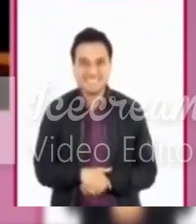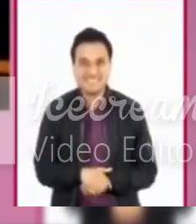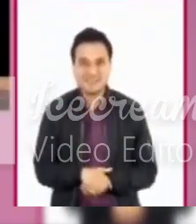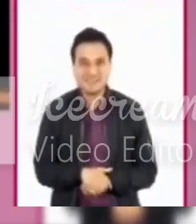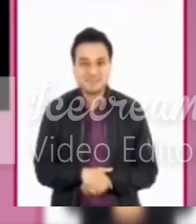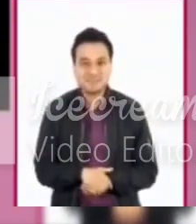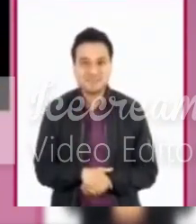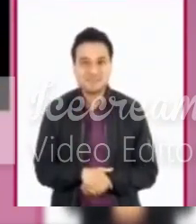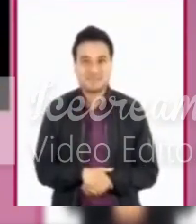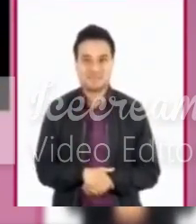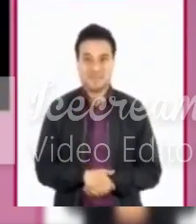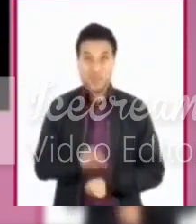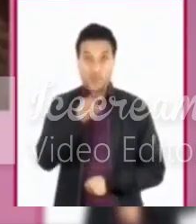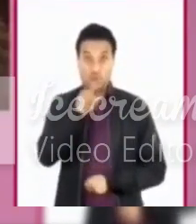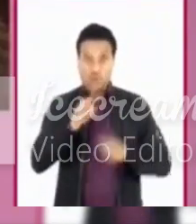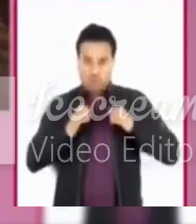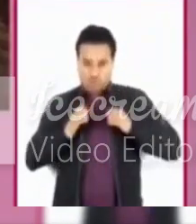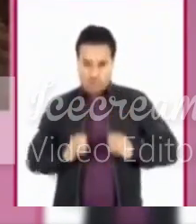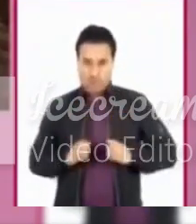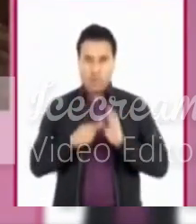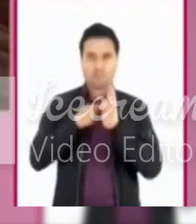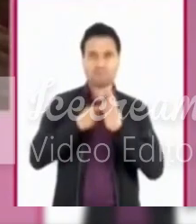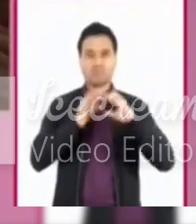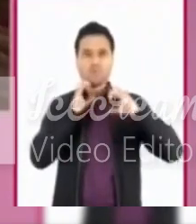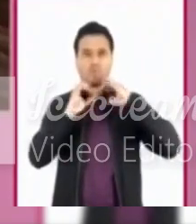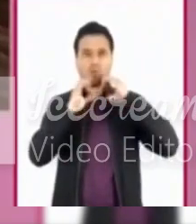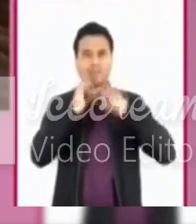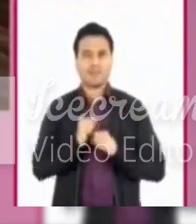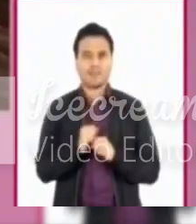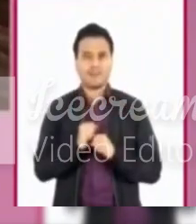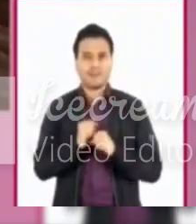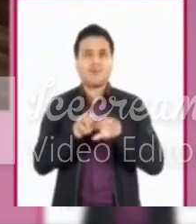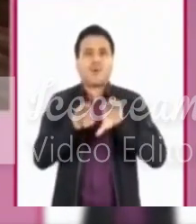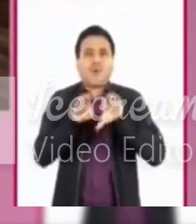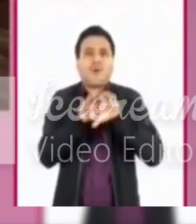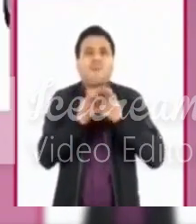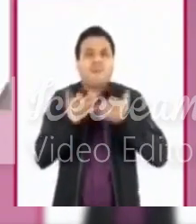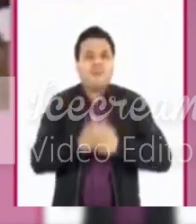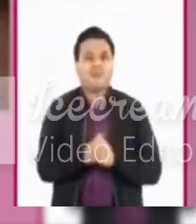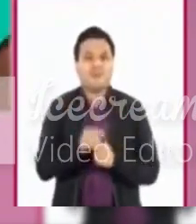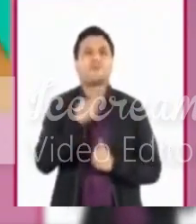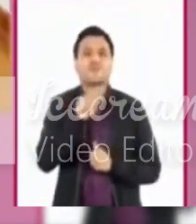¿De qué manera utilizas tu cuerpo para comunicarte en la vida cotidiana?